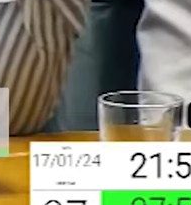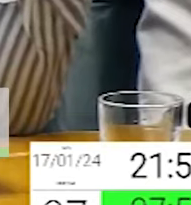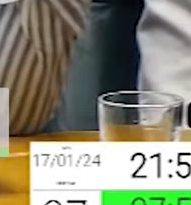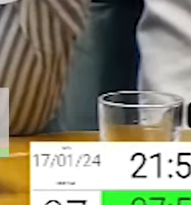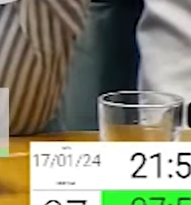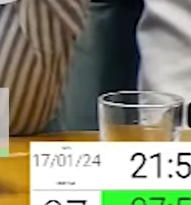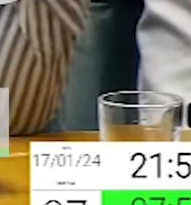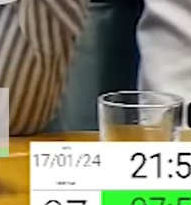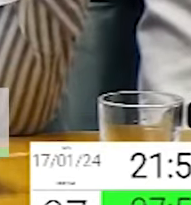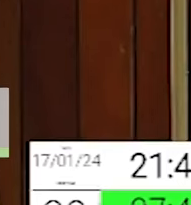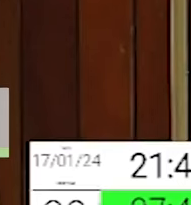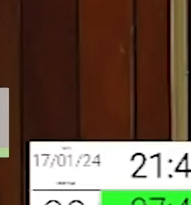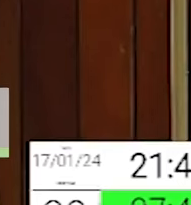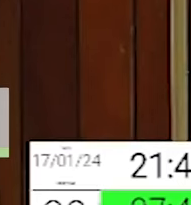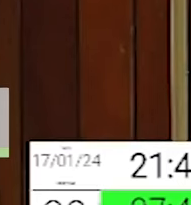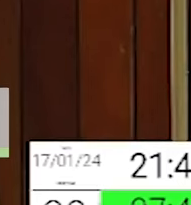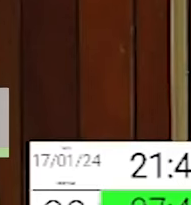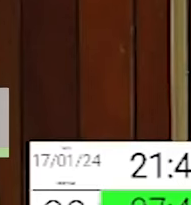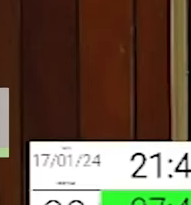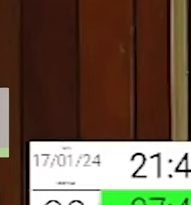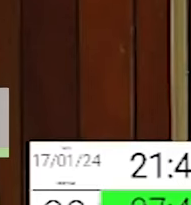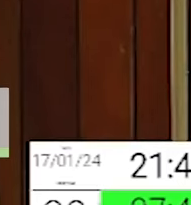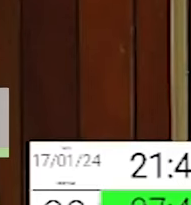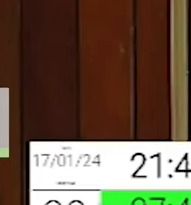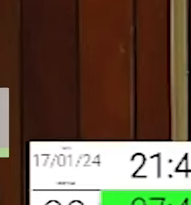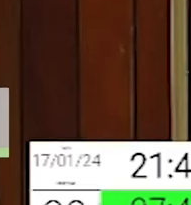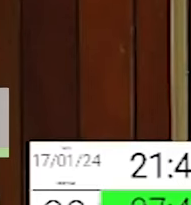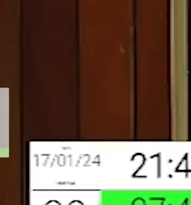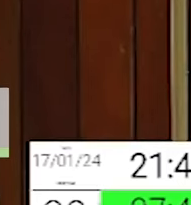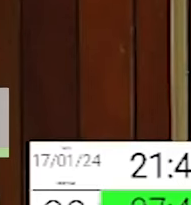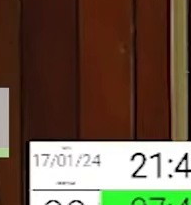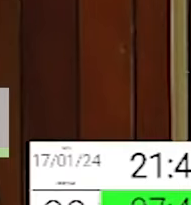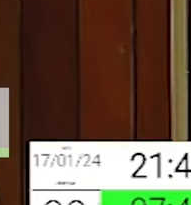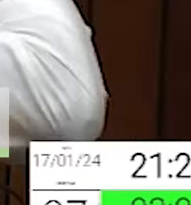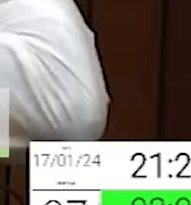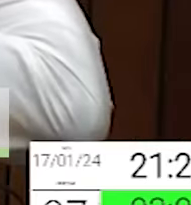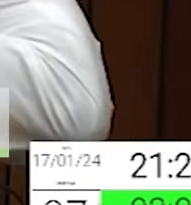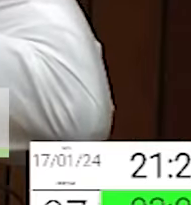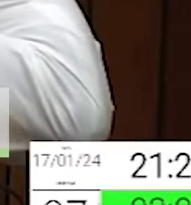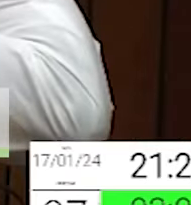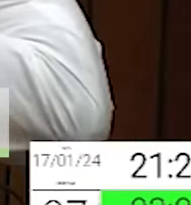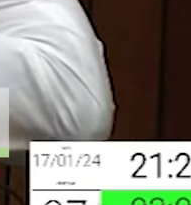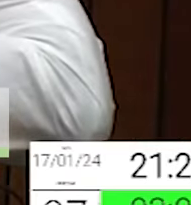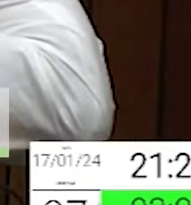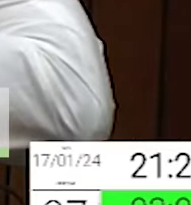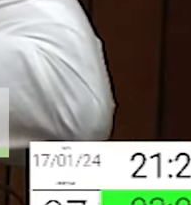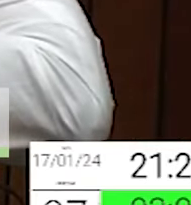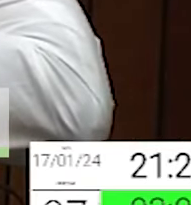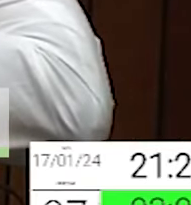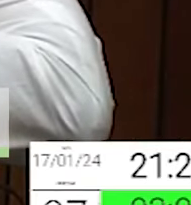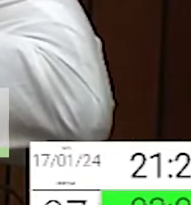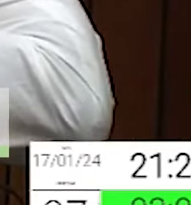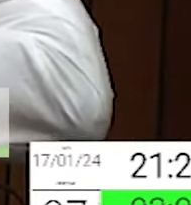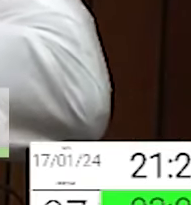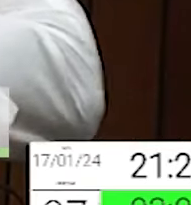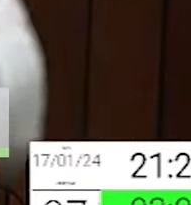terreno categorizado como no fraccionable la aprobación fue con los votos de los sediles nacionalistas los Colorados no ingresaron a la sesión